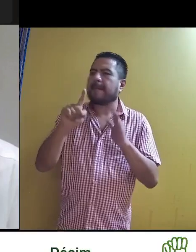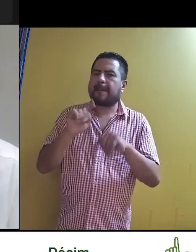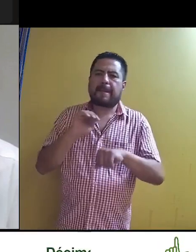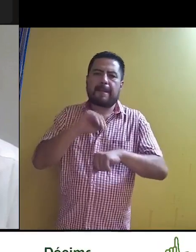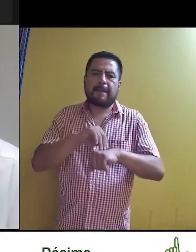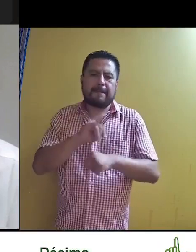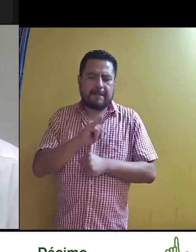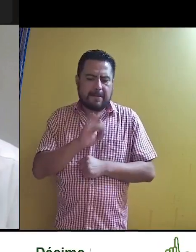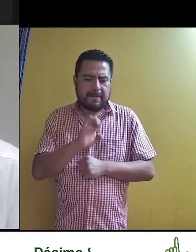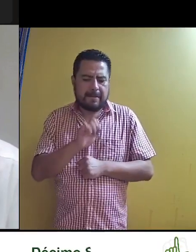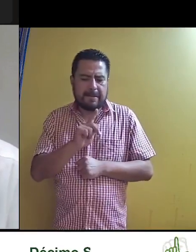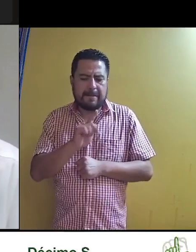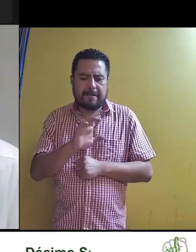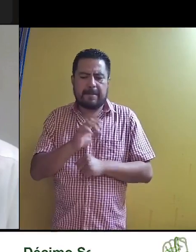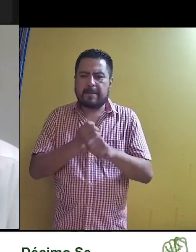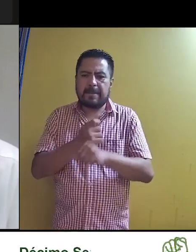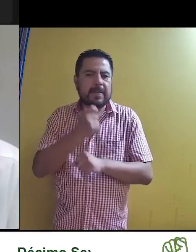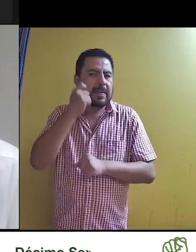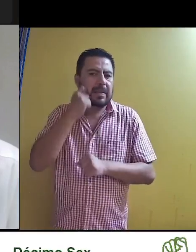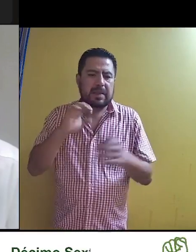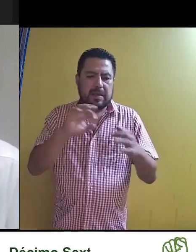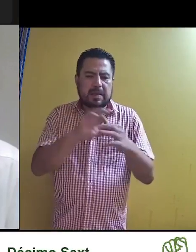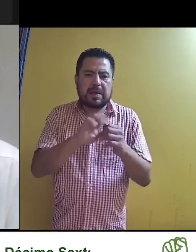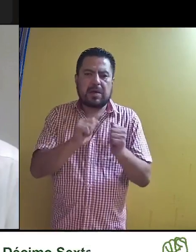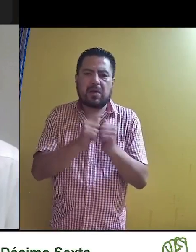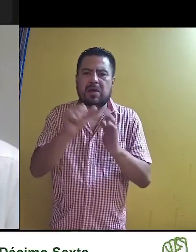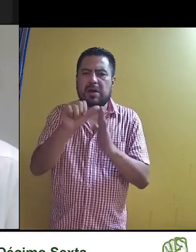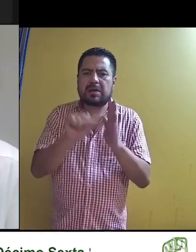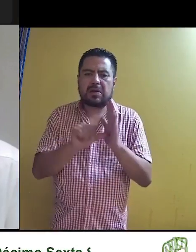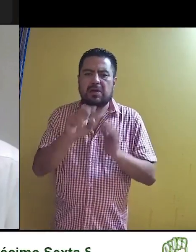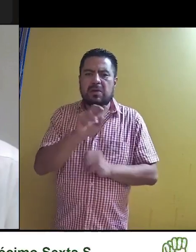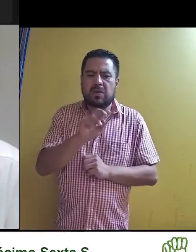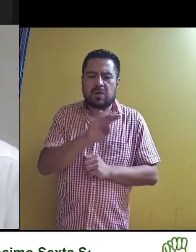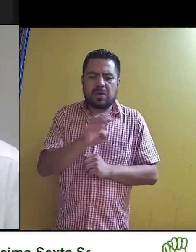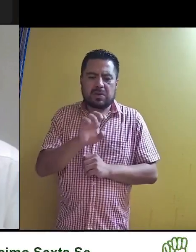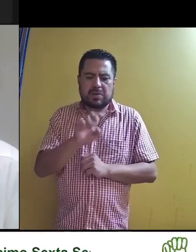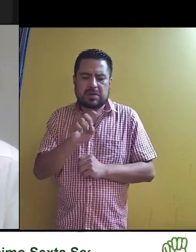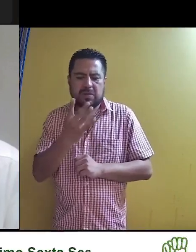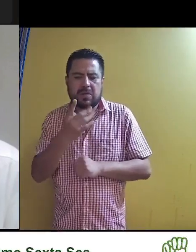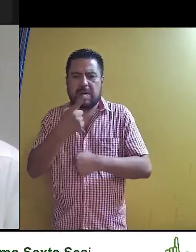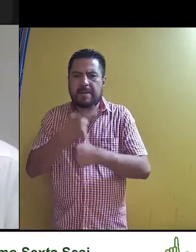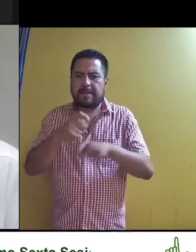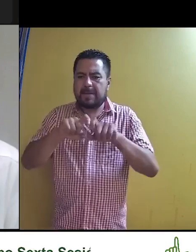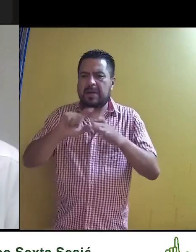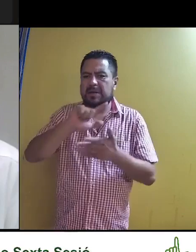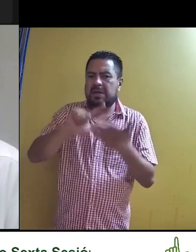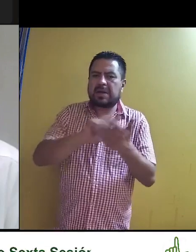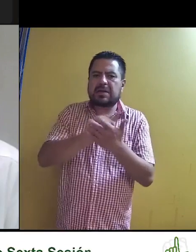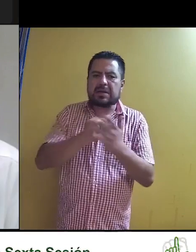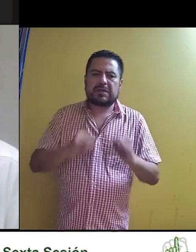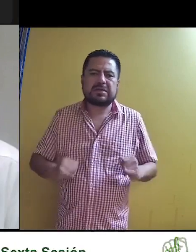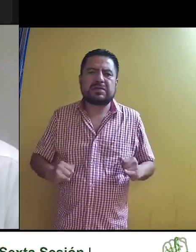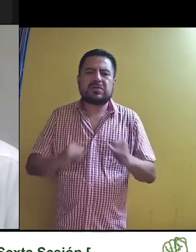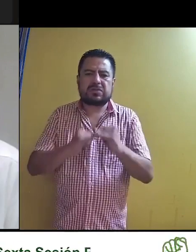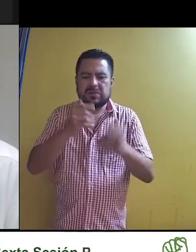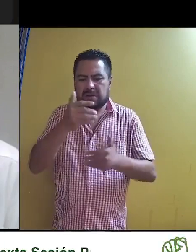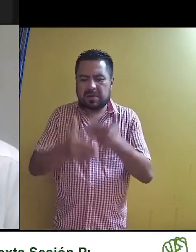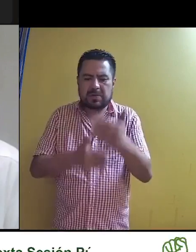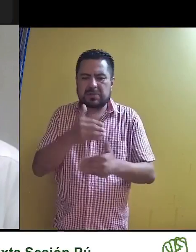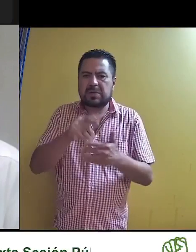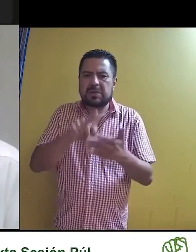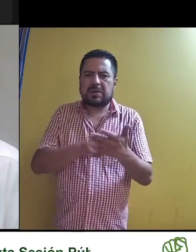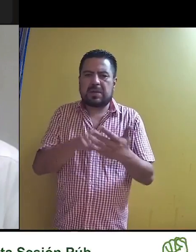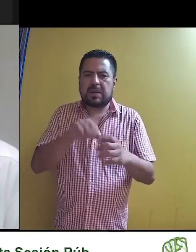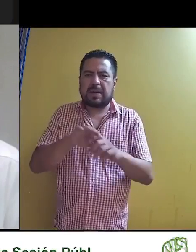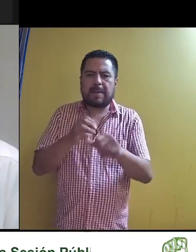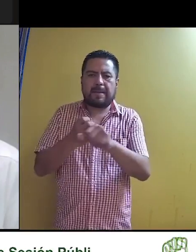del IEPC en relación con el artículo 434, fracción primera de la Ley de Instituciones y Procedimientos Electorales